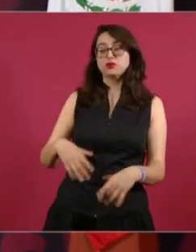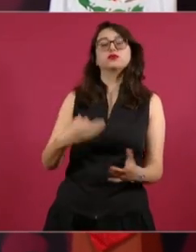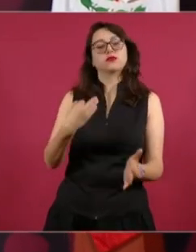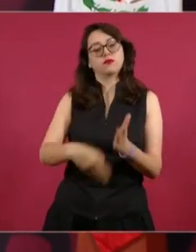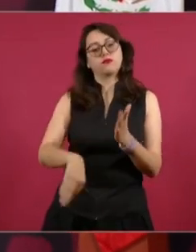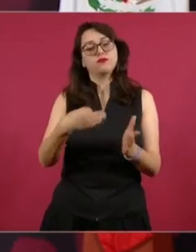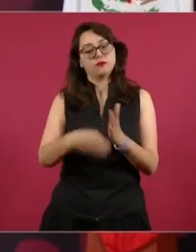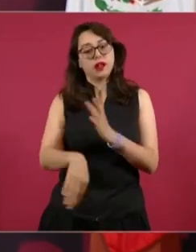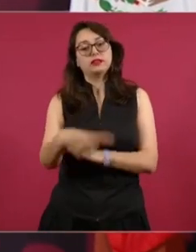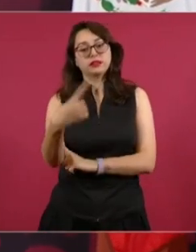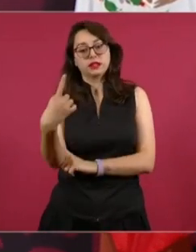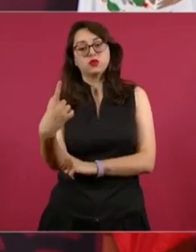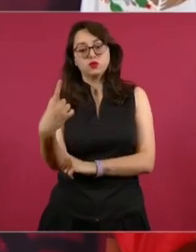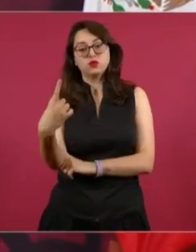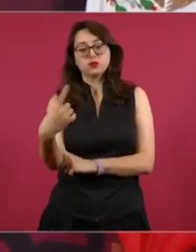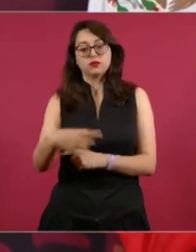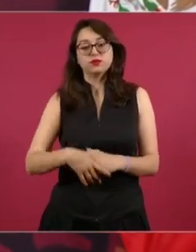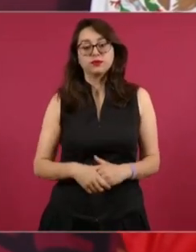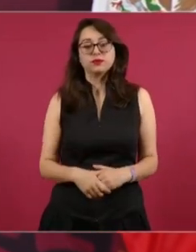faltaría uno.